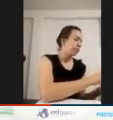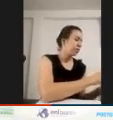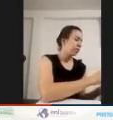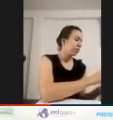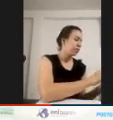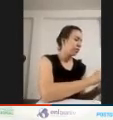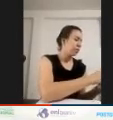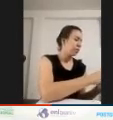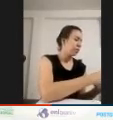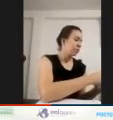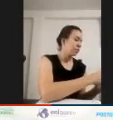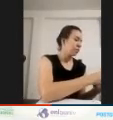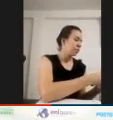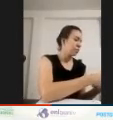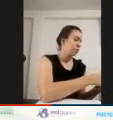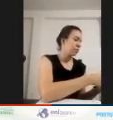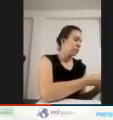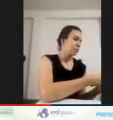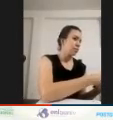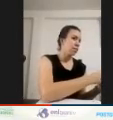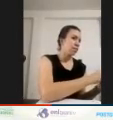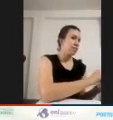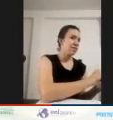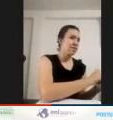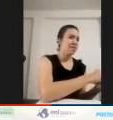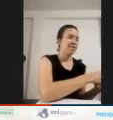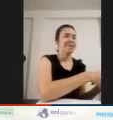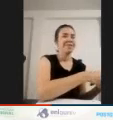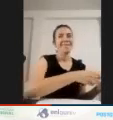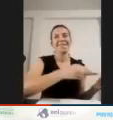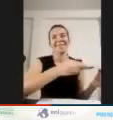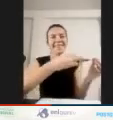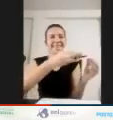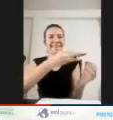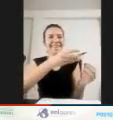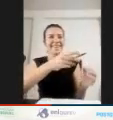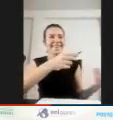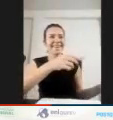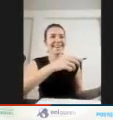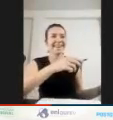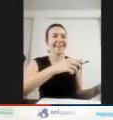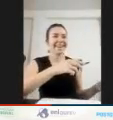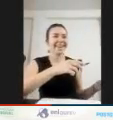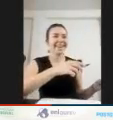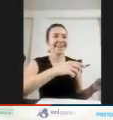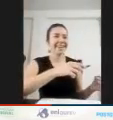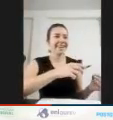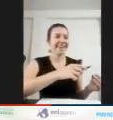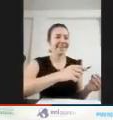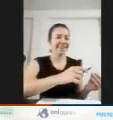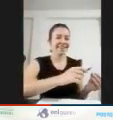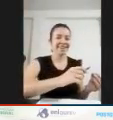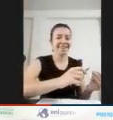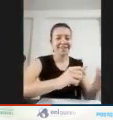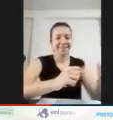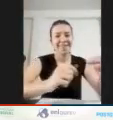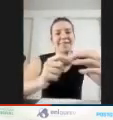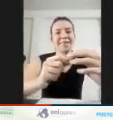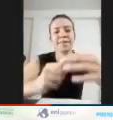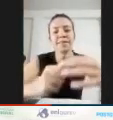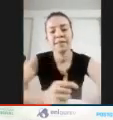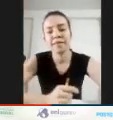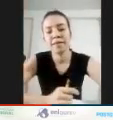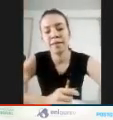requerimiento previsto en la ley de abogados, inclusive en el propio reglamento de los registros y las notarías, que prevé